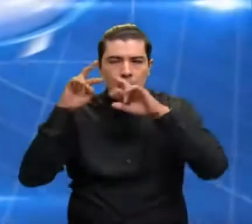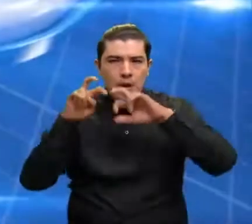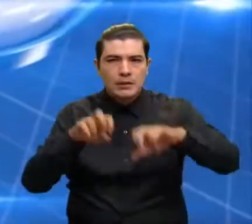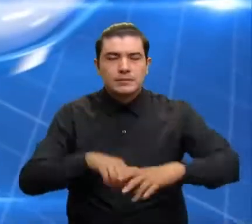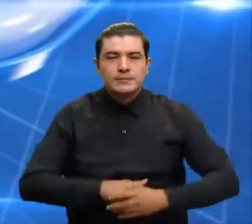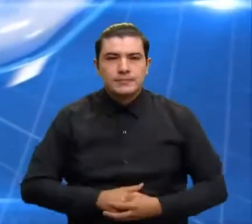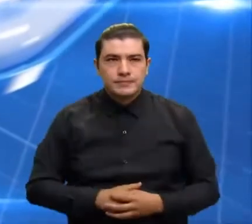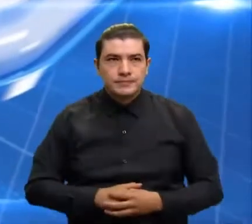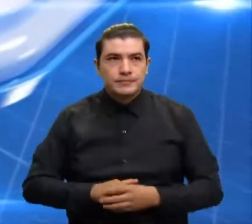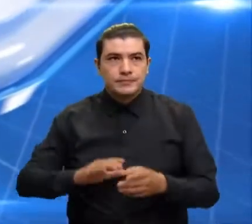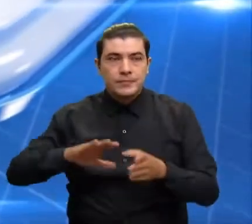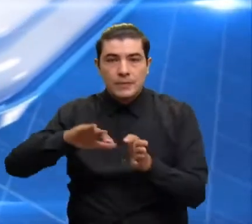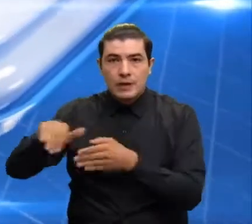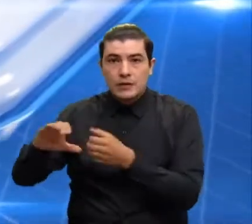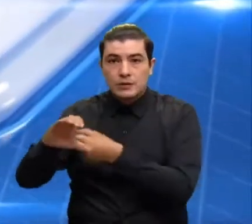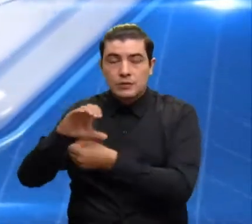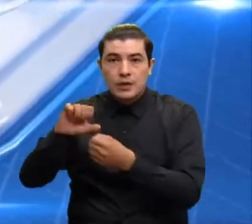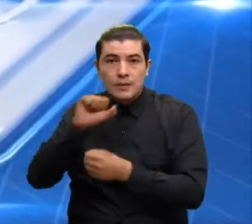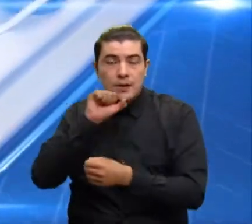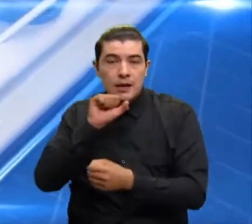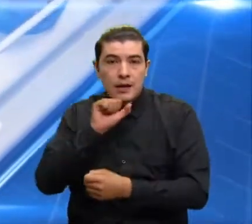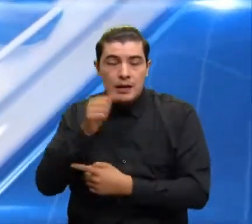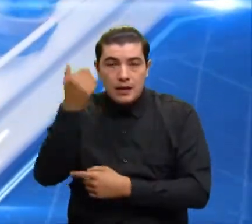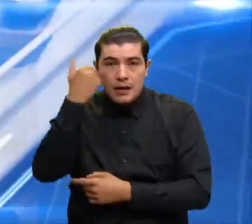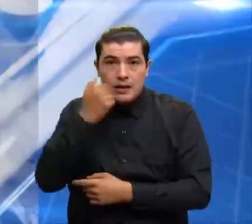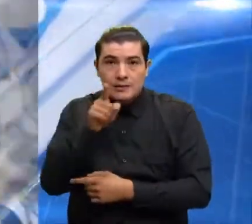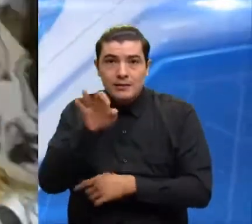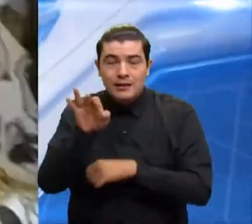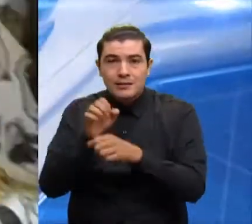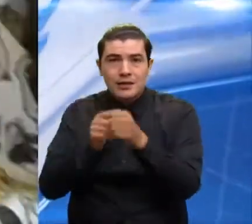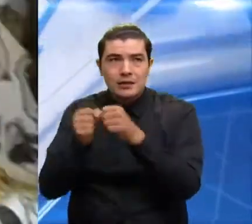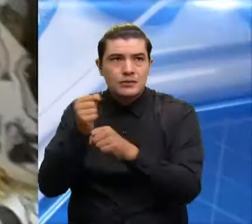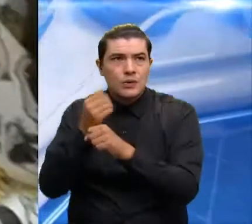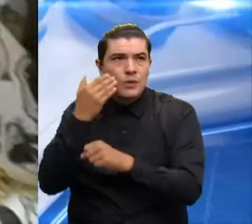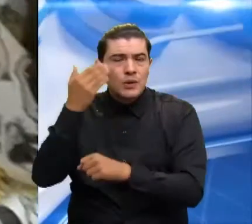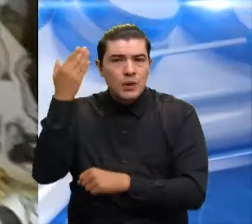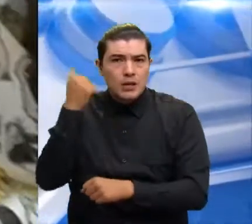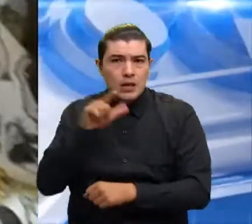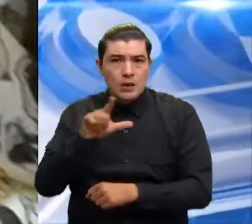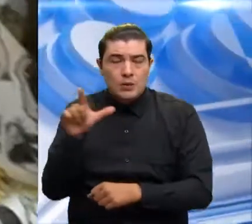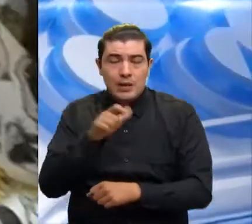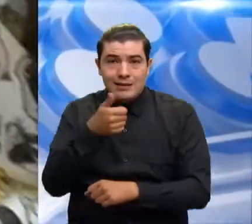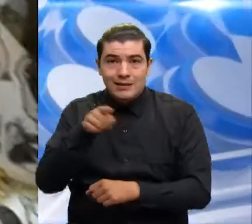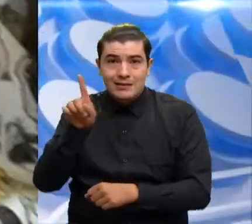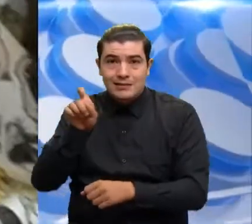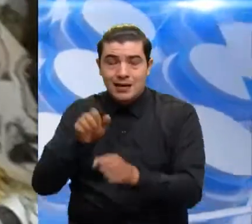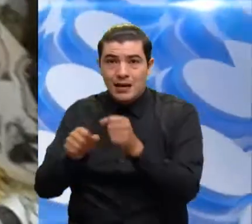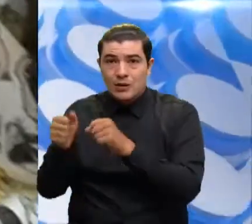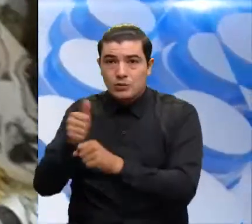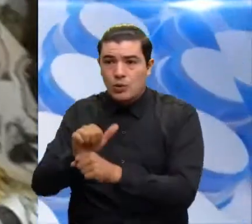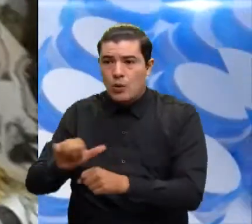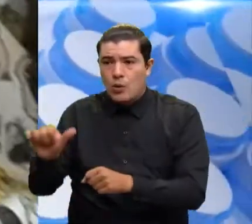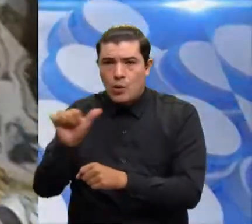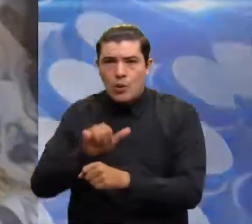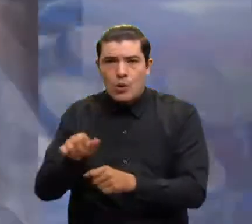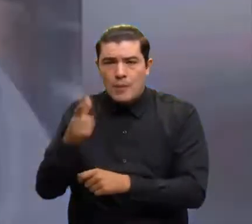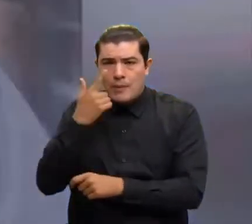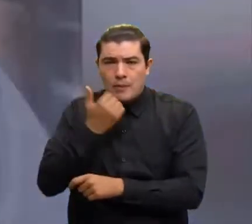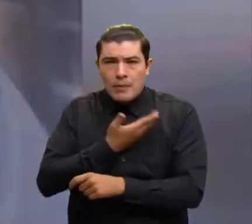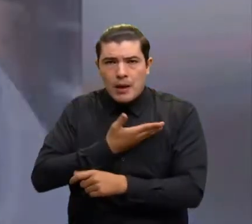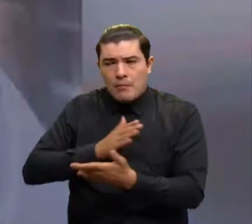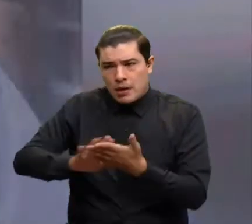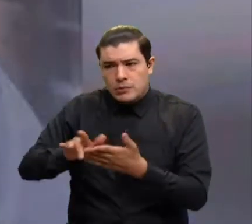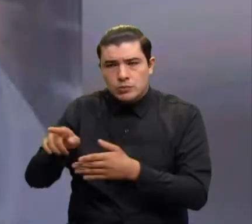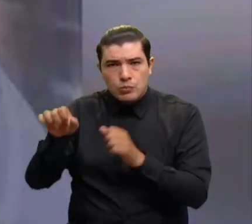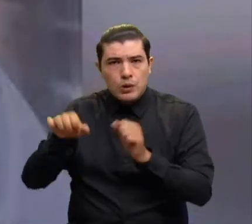En Barranca Bermeja, un menor de 13 años se encuentra desaparecido desde el lunes 16 de agosto. Con autorización de sus padres, se muestra el rostro del